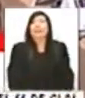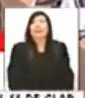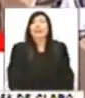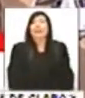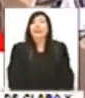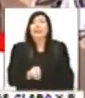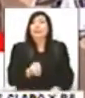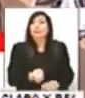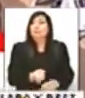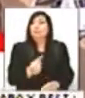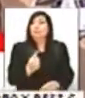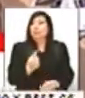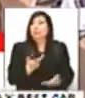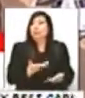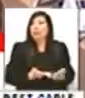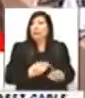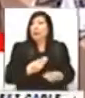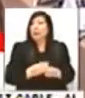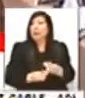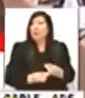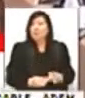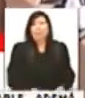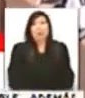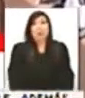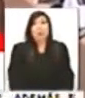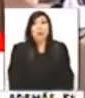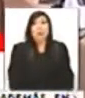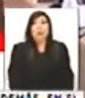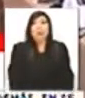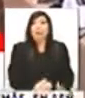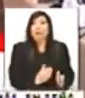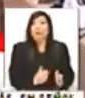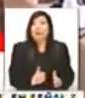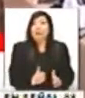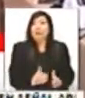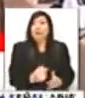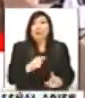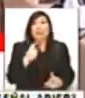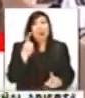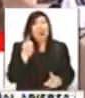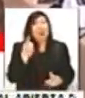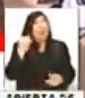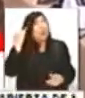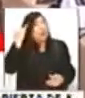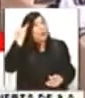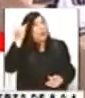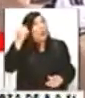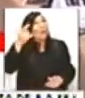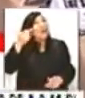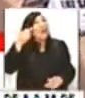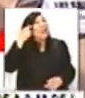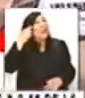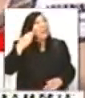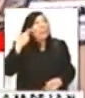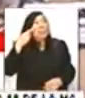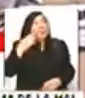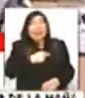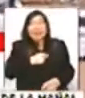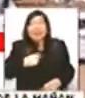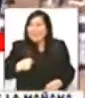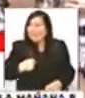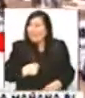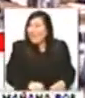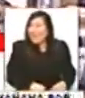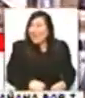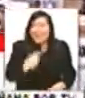aplicó, por primera vez se aplicó en el mundo occidental, una estrategia maoísta, señor presidente, entonces al final esa